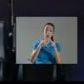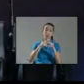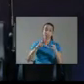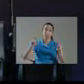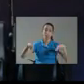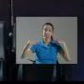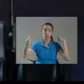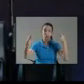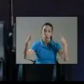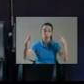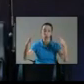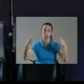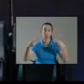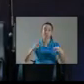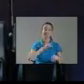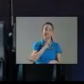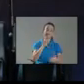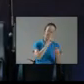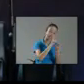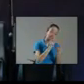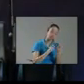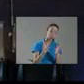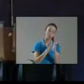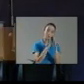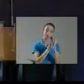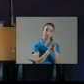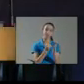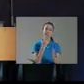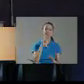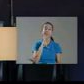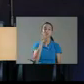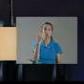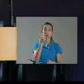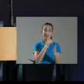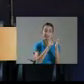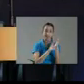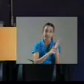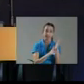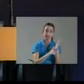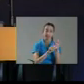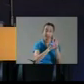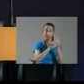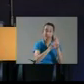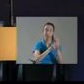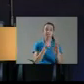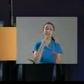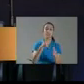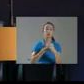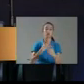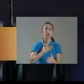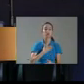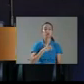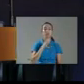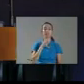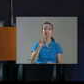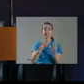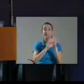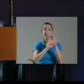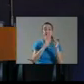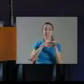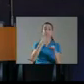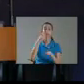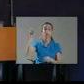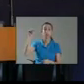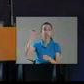la mano, yo quiero más. Entonces muchos dijeron, ¡ah, está desconforme con lo que gana! No, él tiene